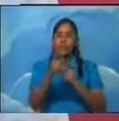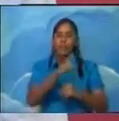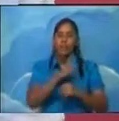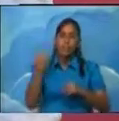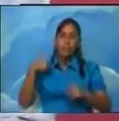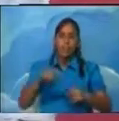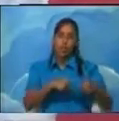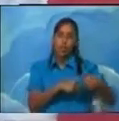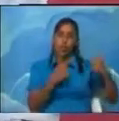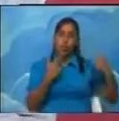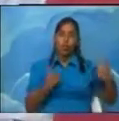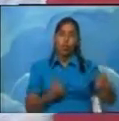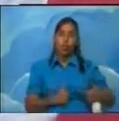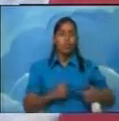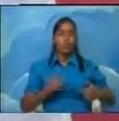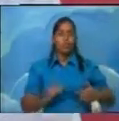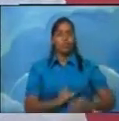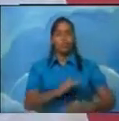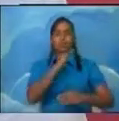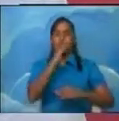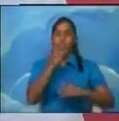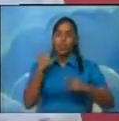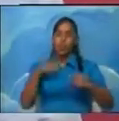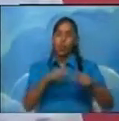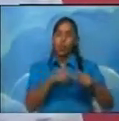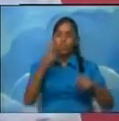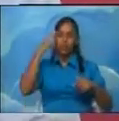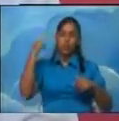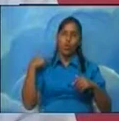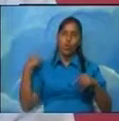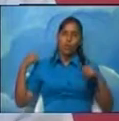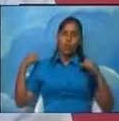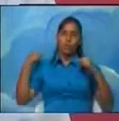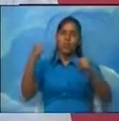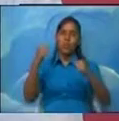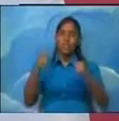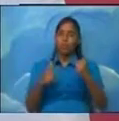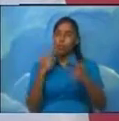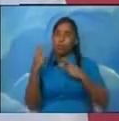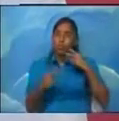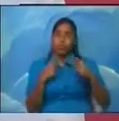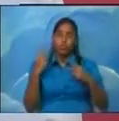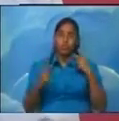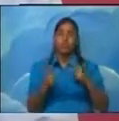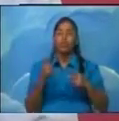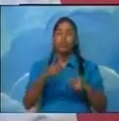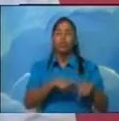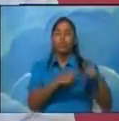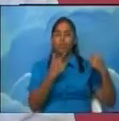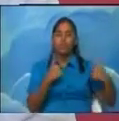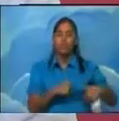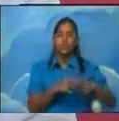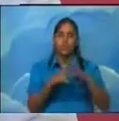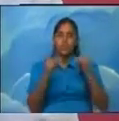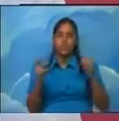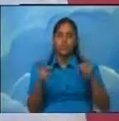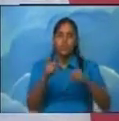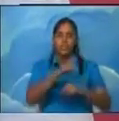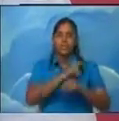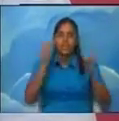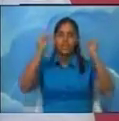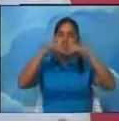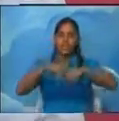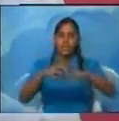un corazón presumido, de tener un corazón vanidoso, de tener un corazón de